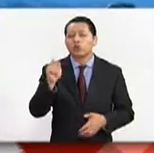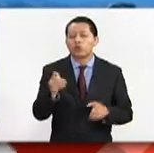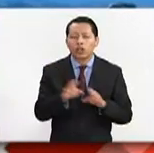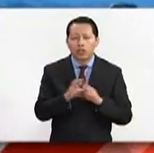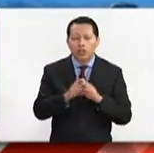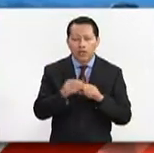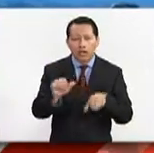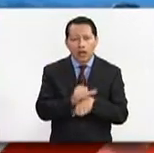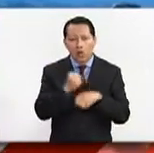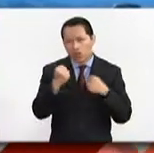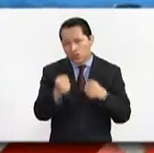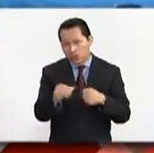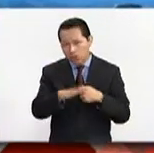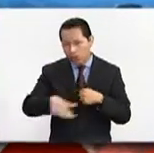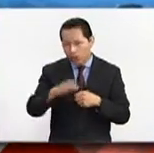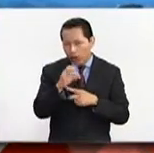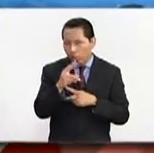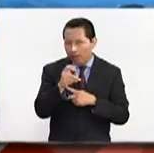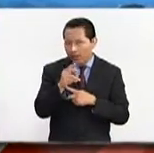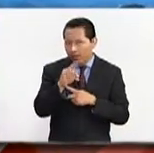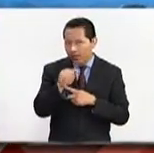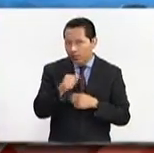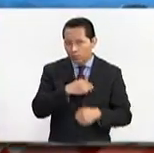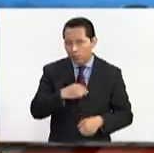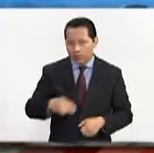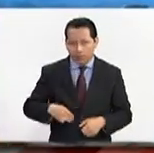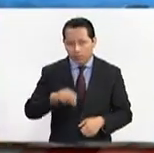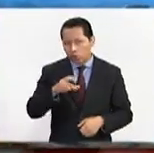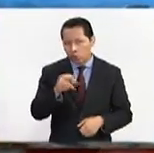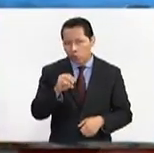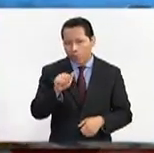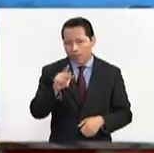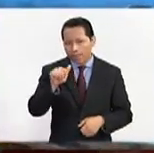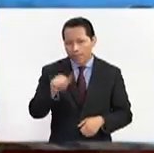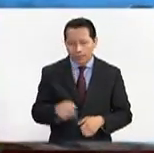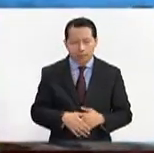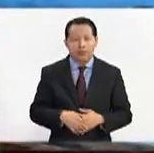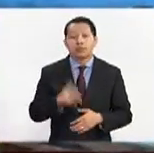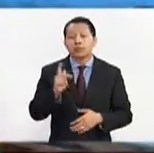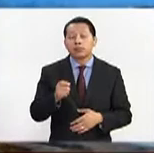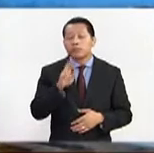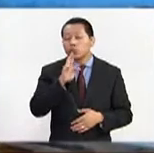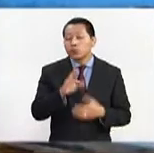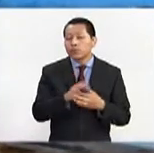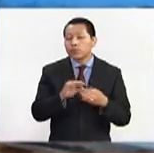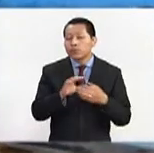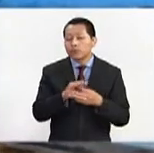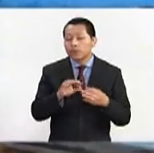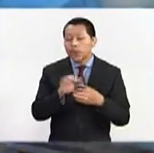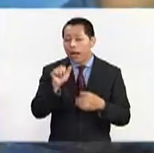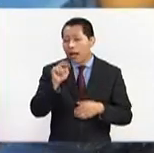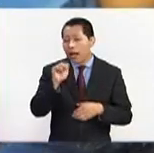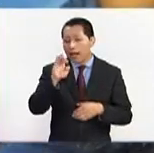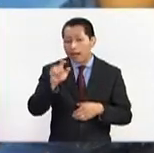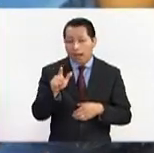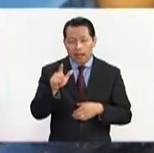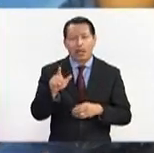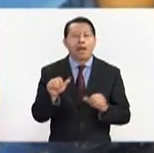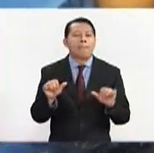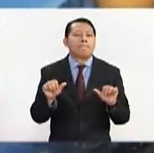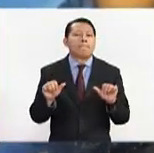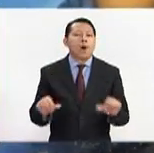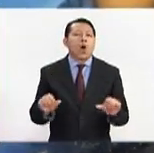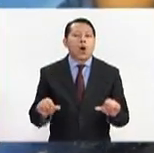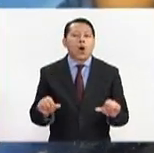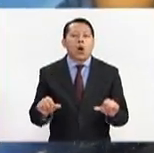un vehículo en la colonia La Cuevita del municipio de Las Chuapas. Los primeros reportes indican que Ángel Donet salió ileso de